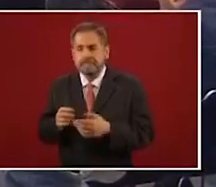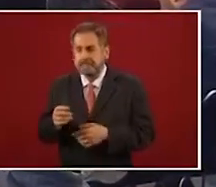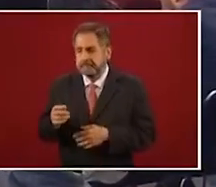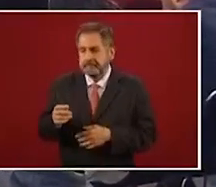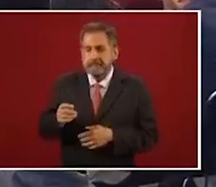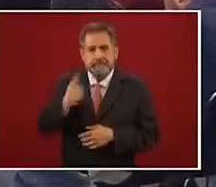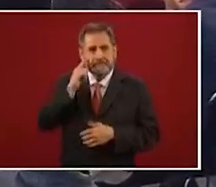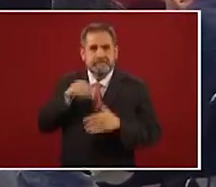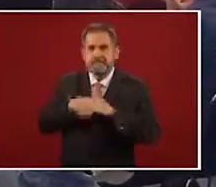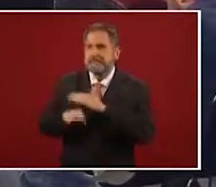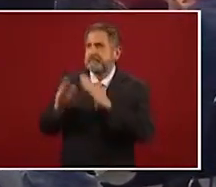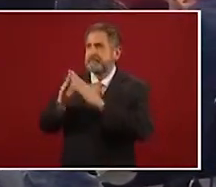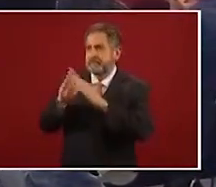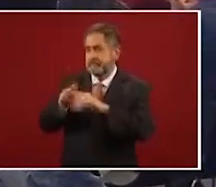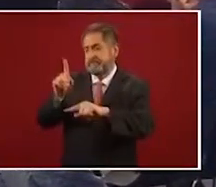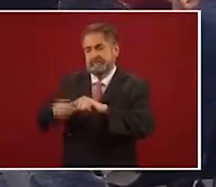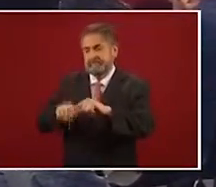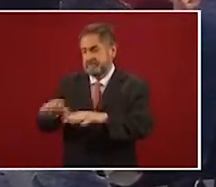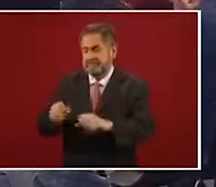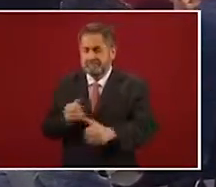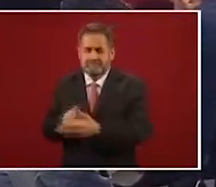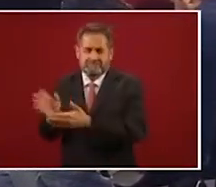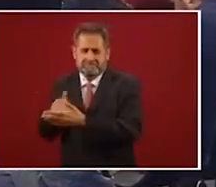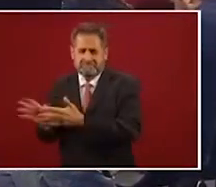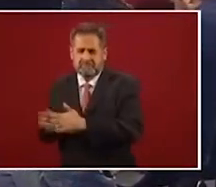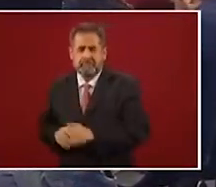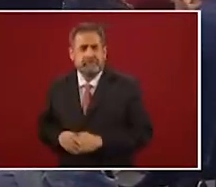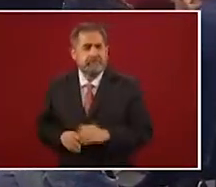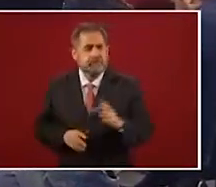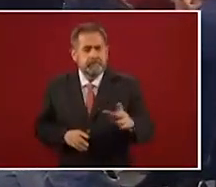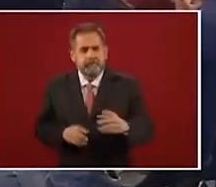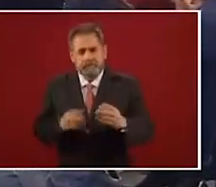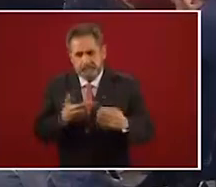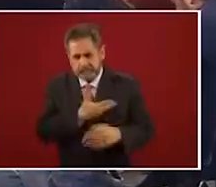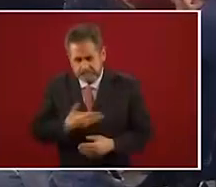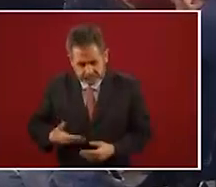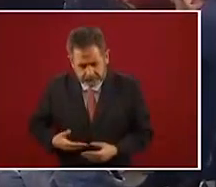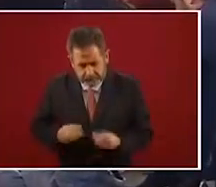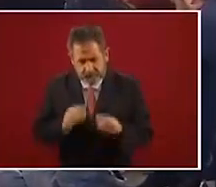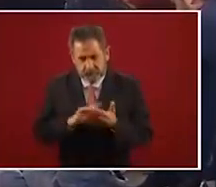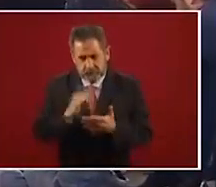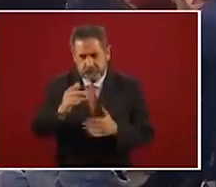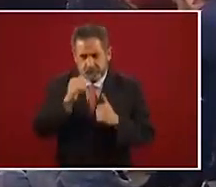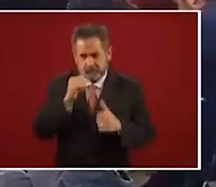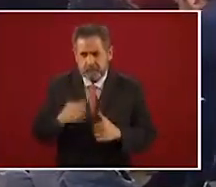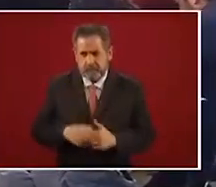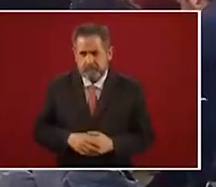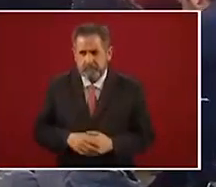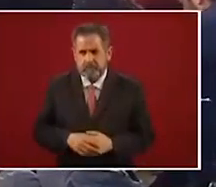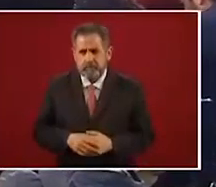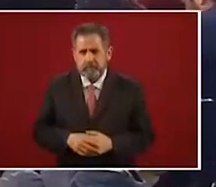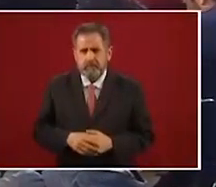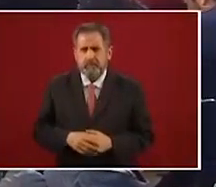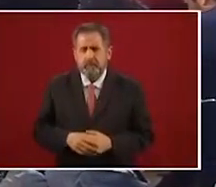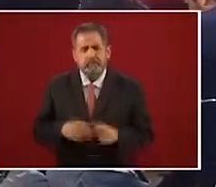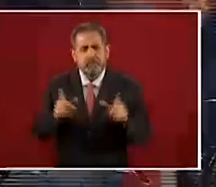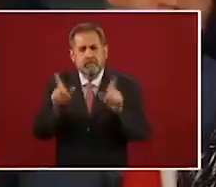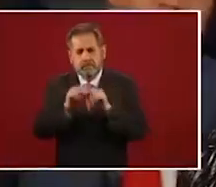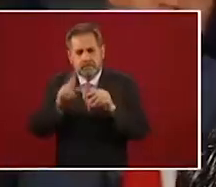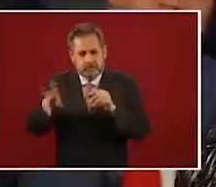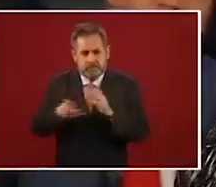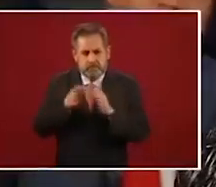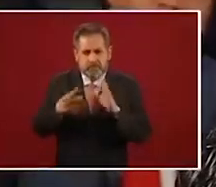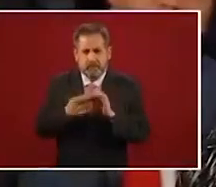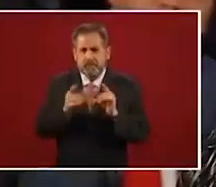despojar a la gente, a despojar a los trabajadores. Muy bien, presidente, muchas gracias por la atención. Vamos solamente a atenderlo. Para